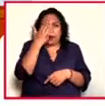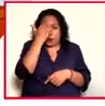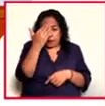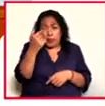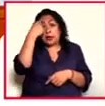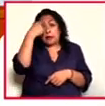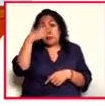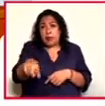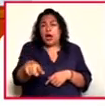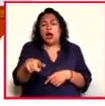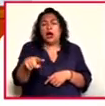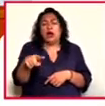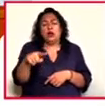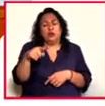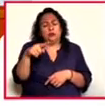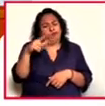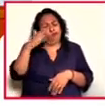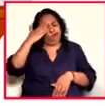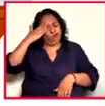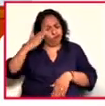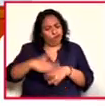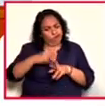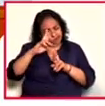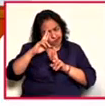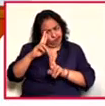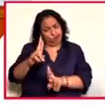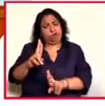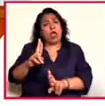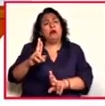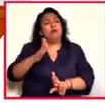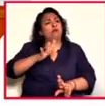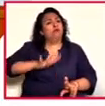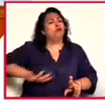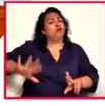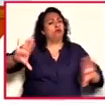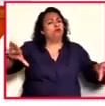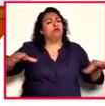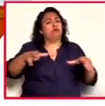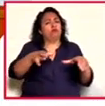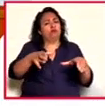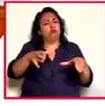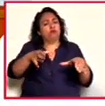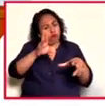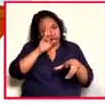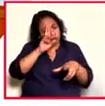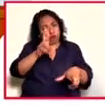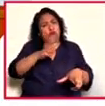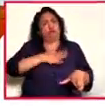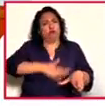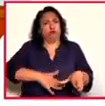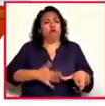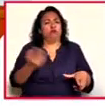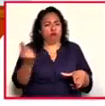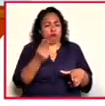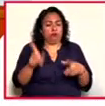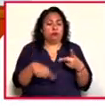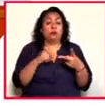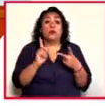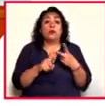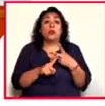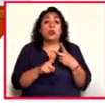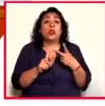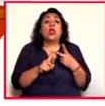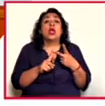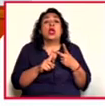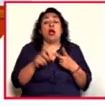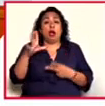nuestra memoria, se nos reconozca como sujetos colectivos y se nos haga justicia. 2. Con el